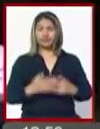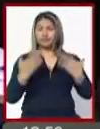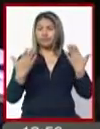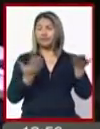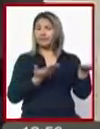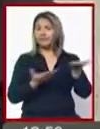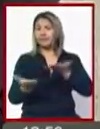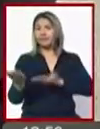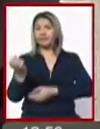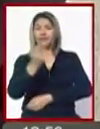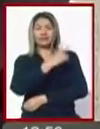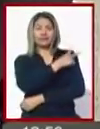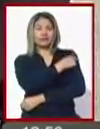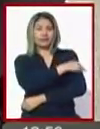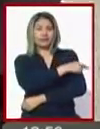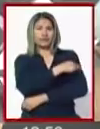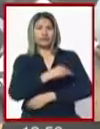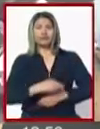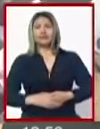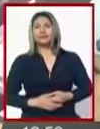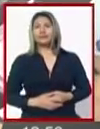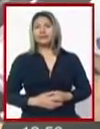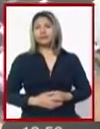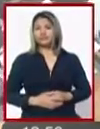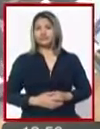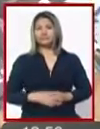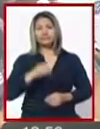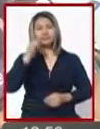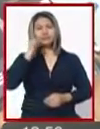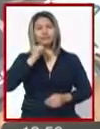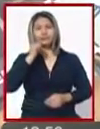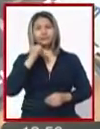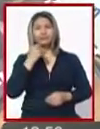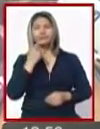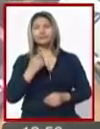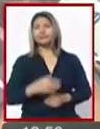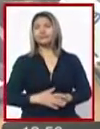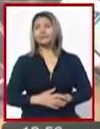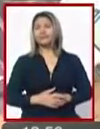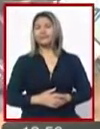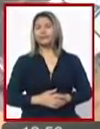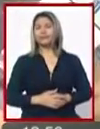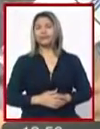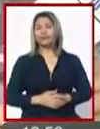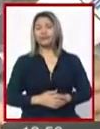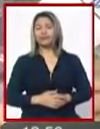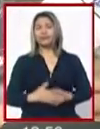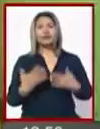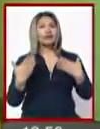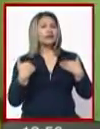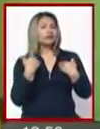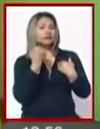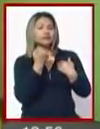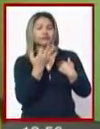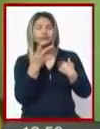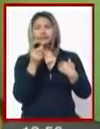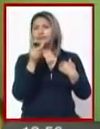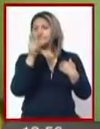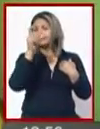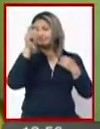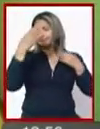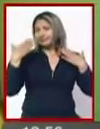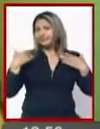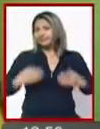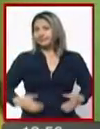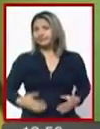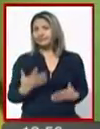encuentra internada en un centro médico. Bueno, la señora se encuentra, evidentemente, presenta algunos signos de